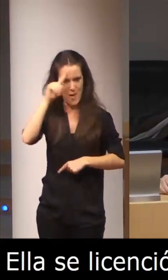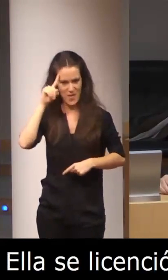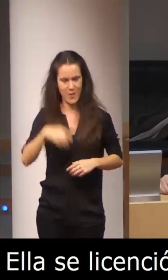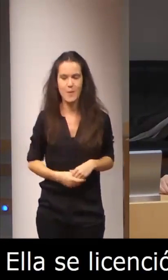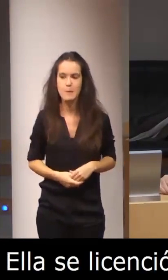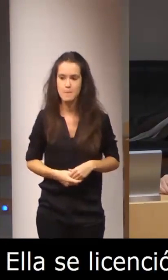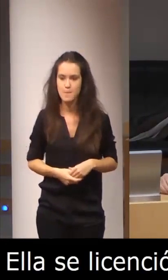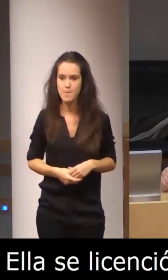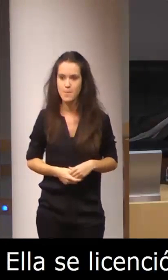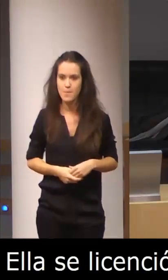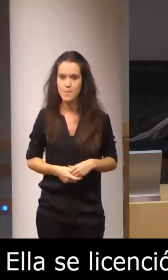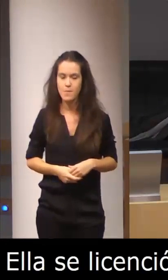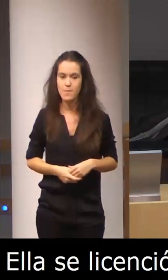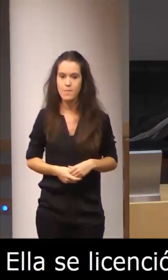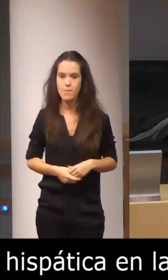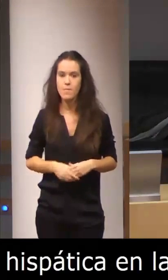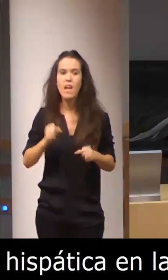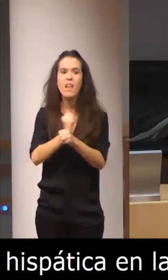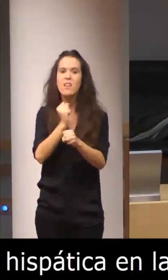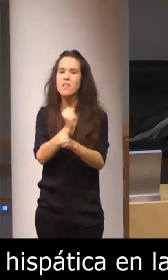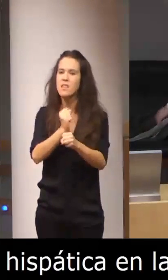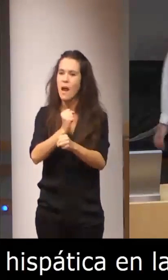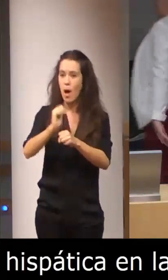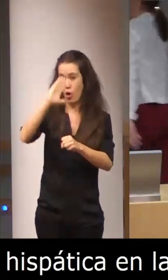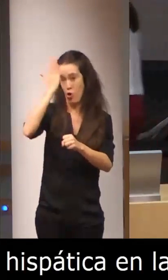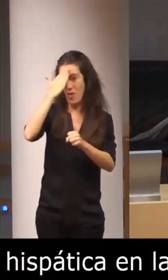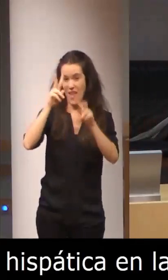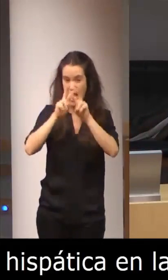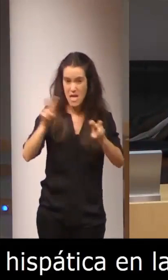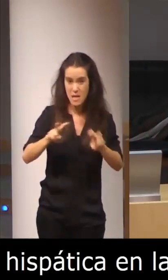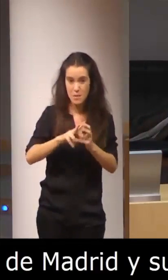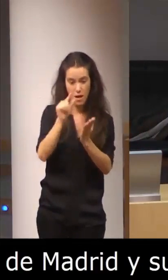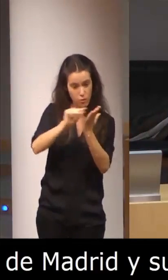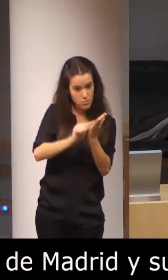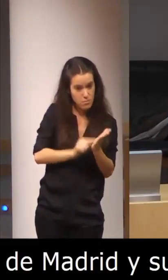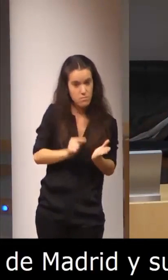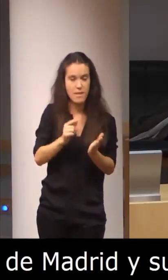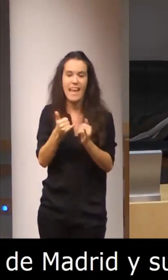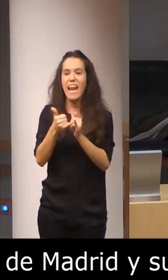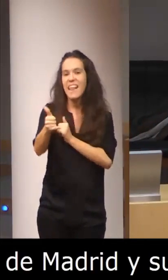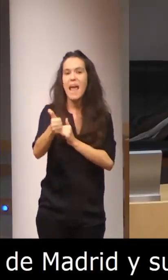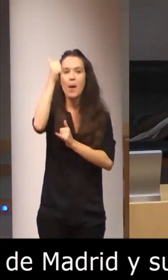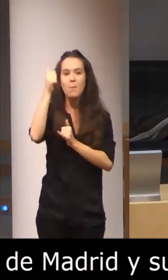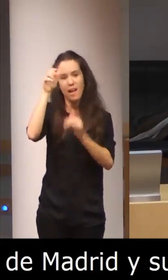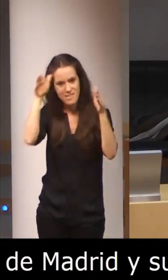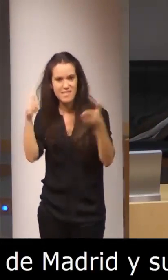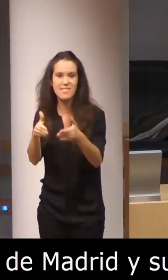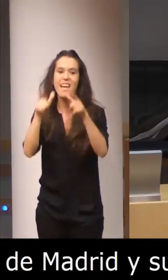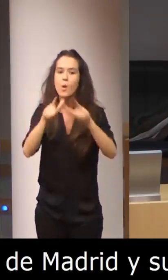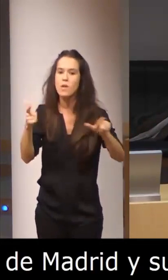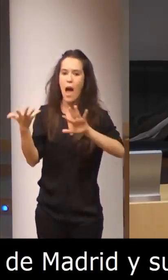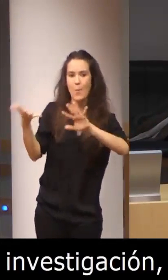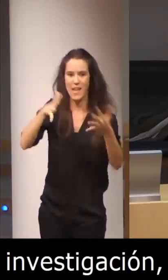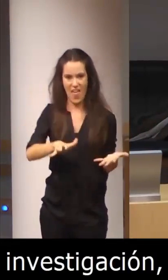sus principales trabajos de investigación, su línea de investigación, se centra en la lingüística aplicada